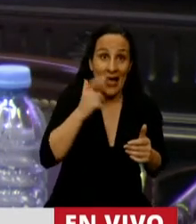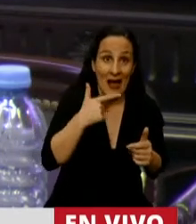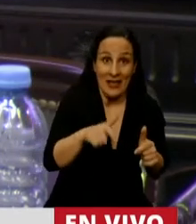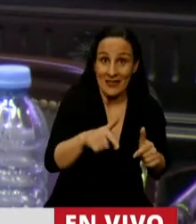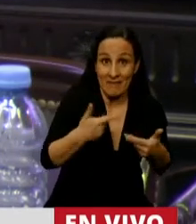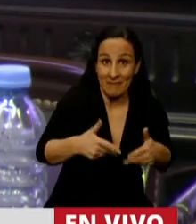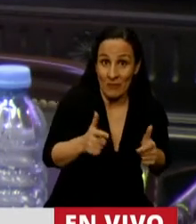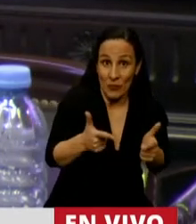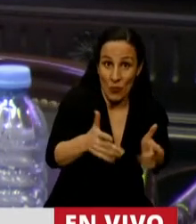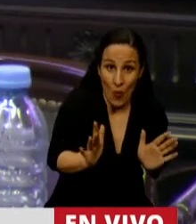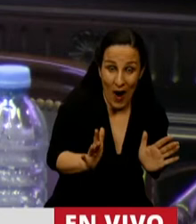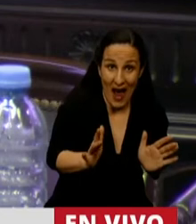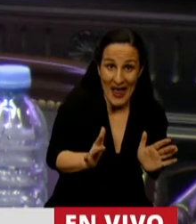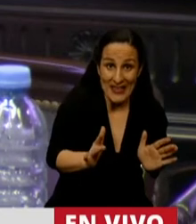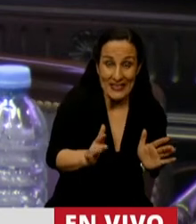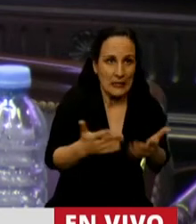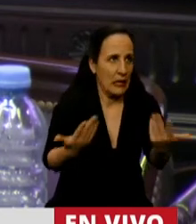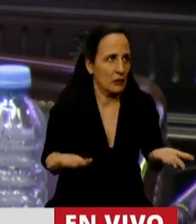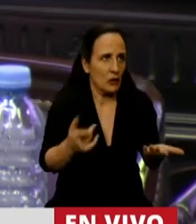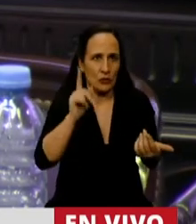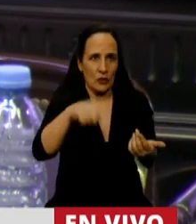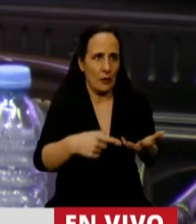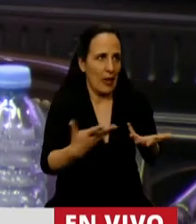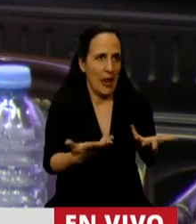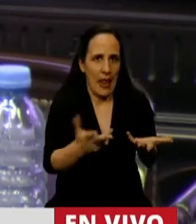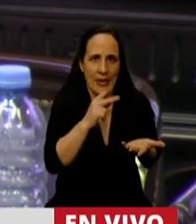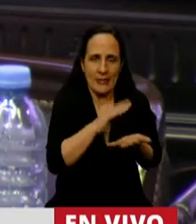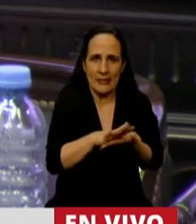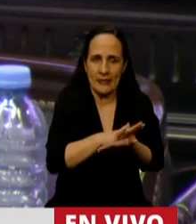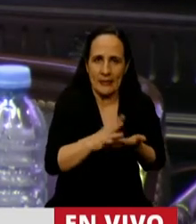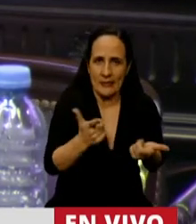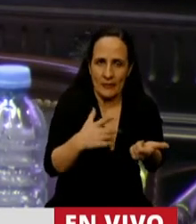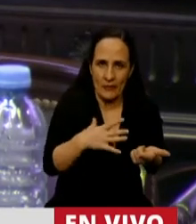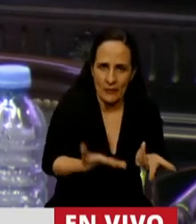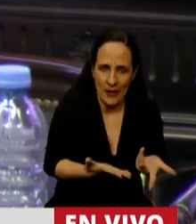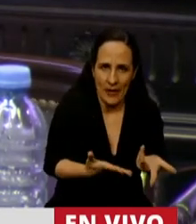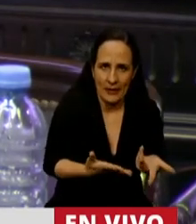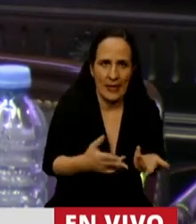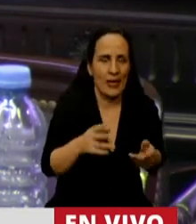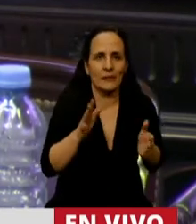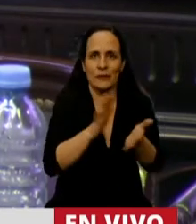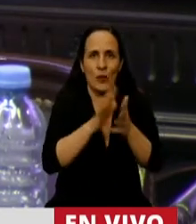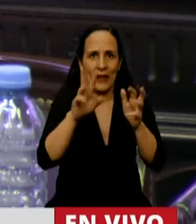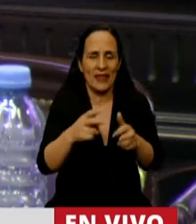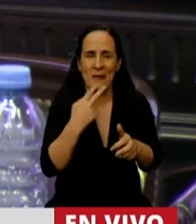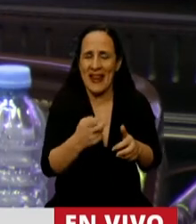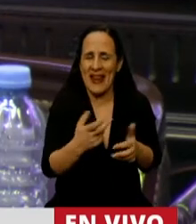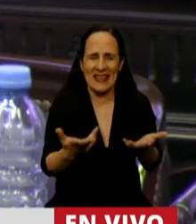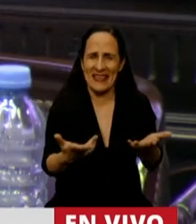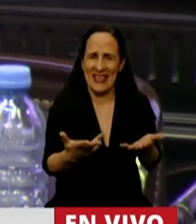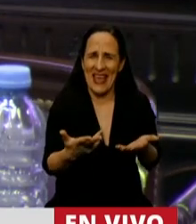y esto quiere decir desabastecimiento las medidas en materia energética son un sinsentido son